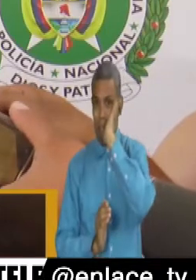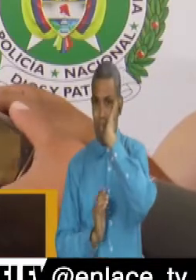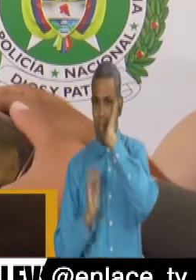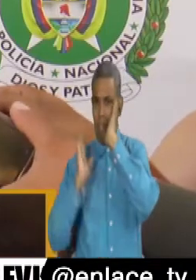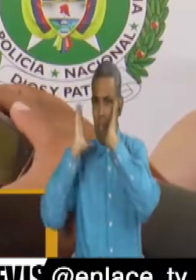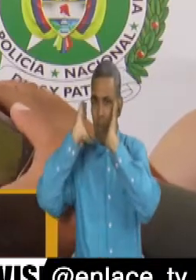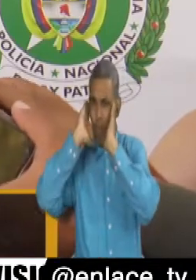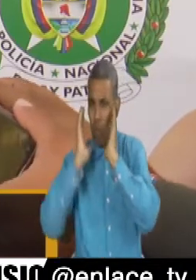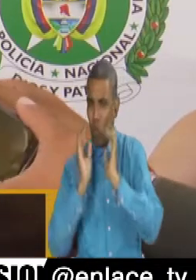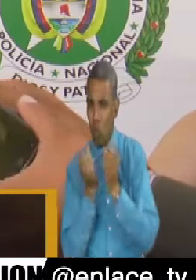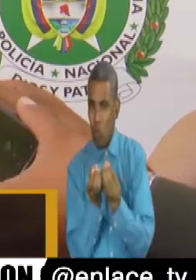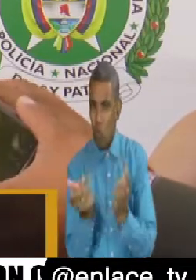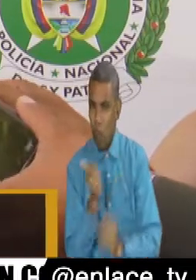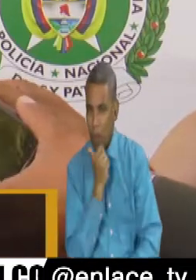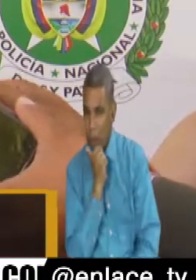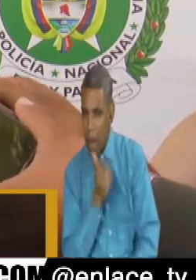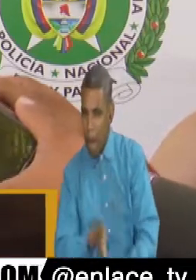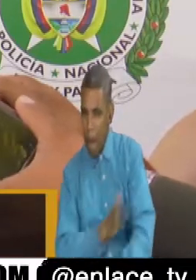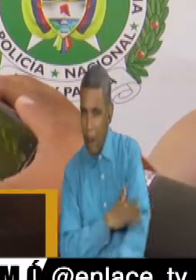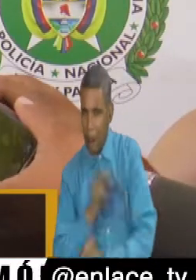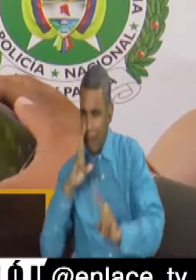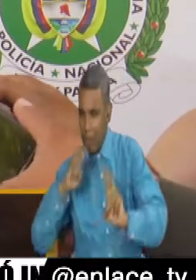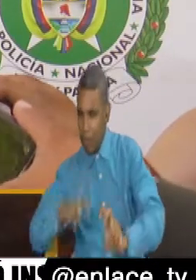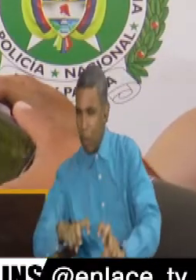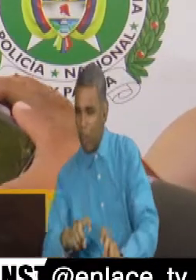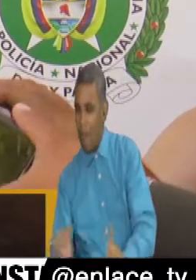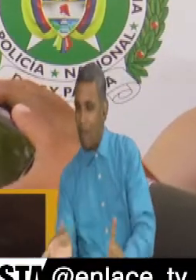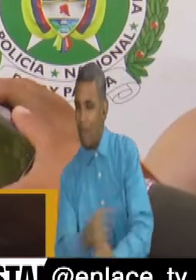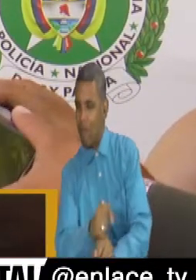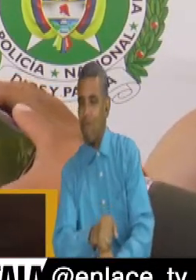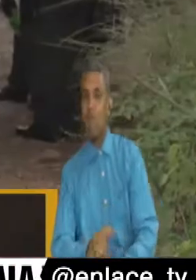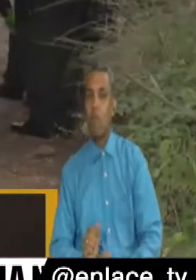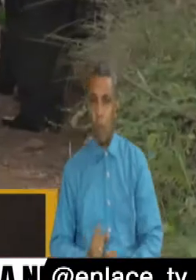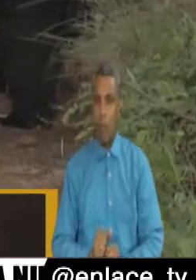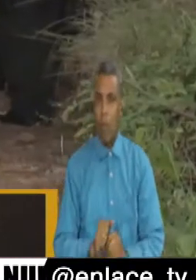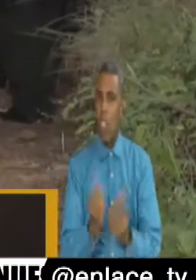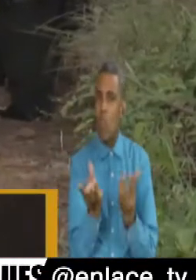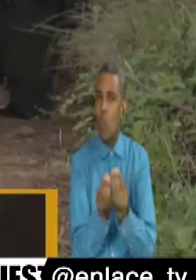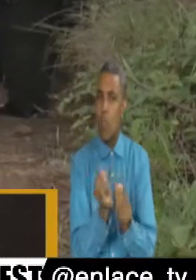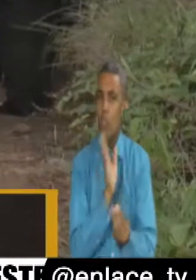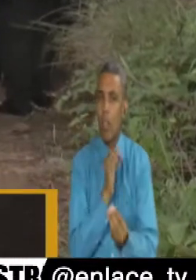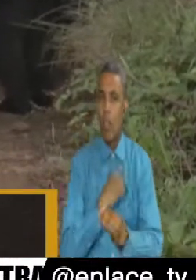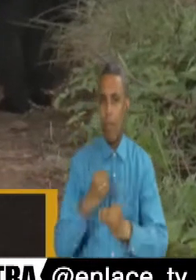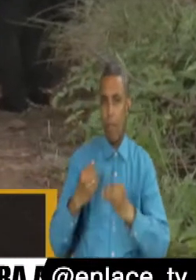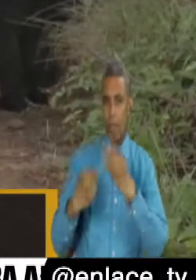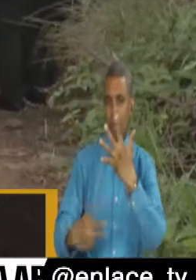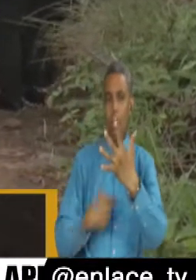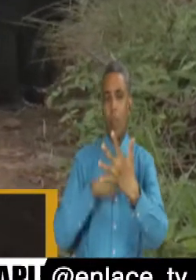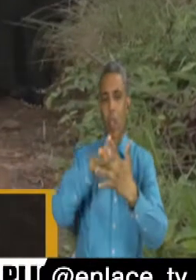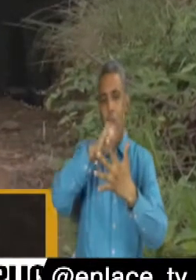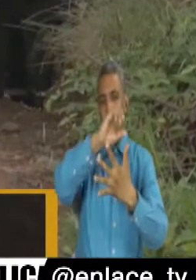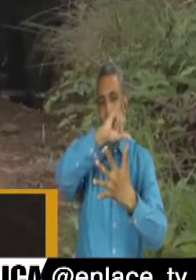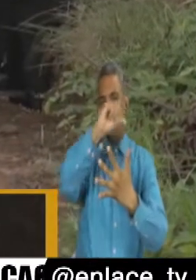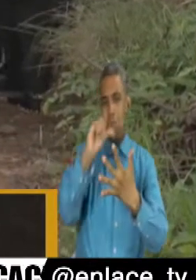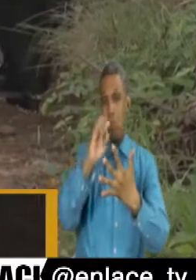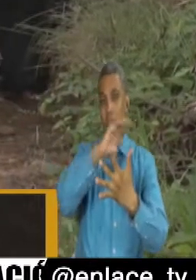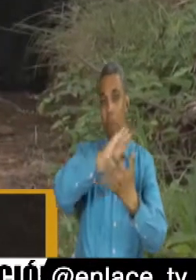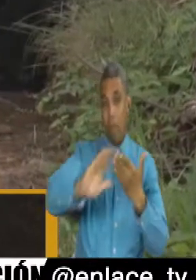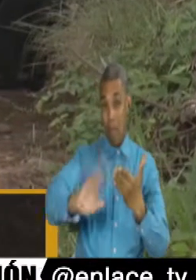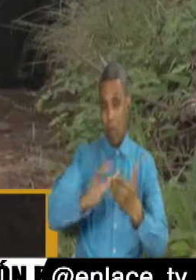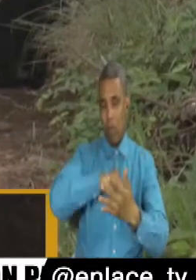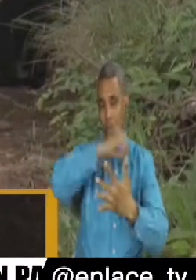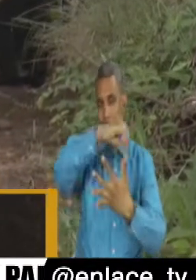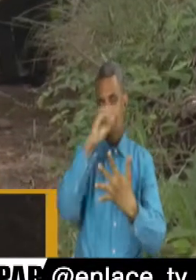humana y es así como se capturan estas 7 personas. Esta banda era compuesta por 3 hombres y 4 mujeres que